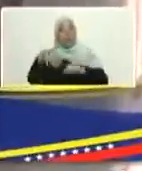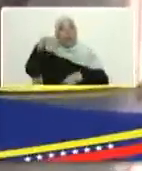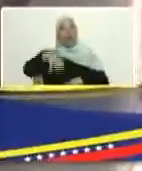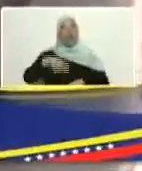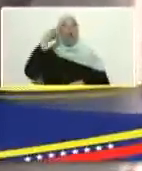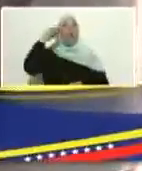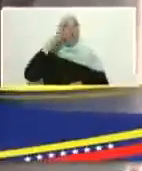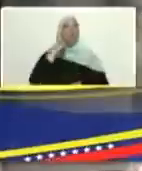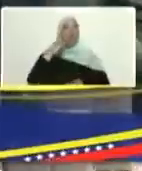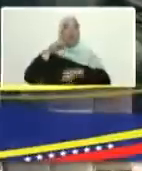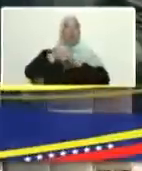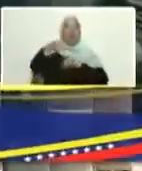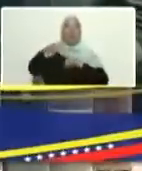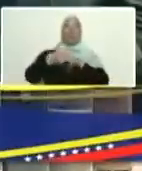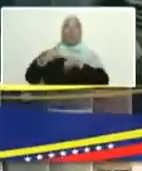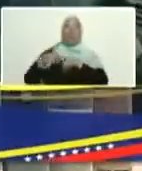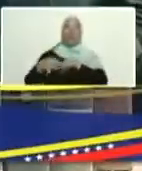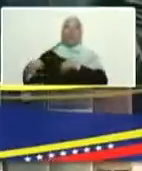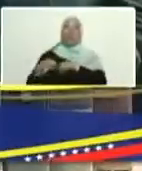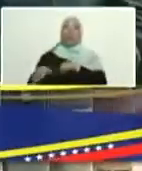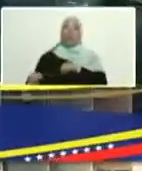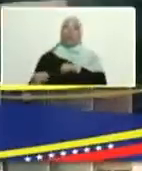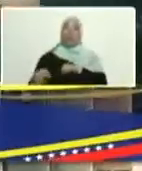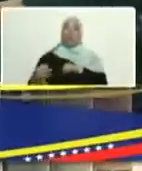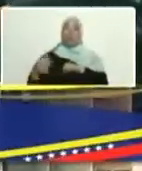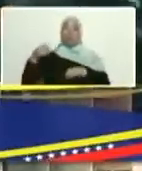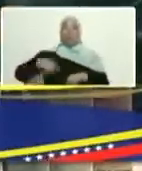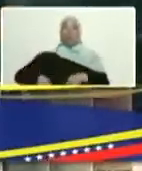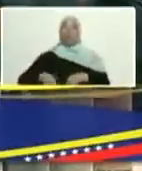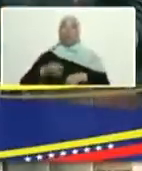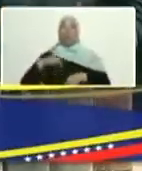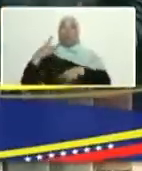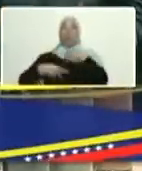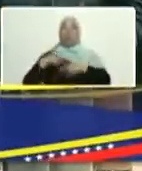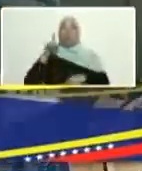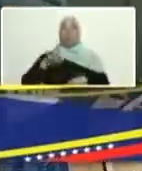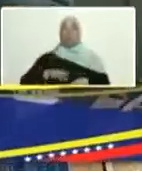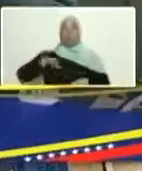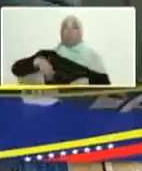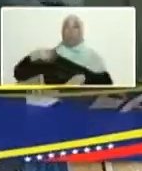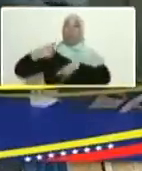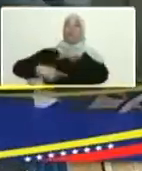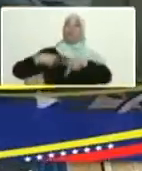Bolívar, en el municipio de Padre Chen, El Parmal, piedra dolomita para